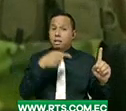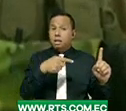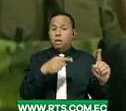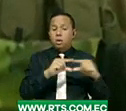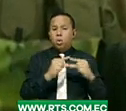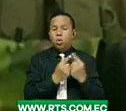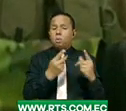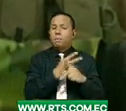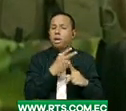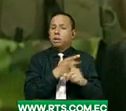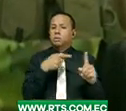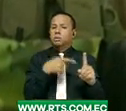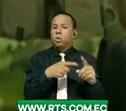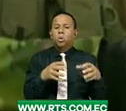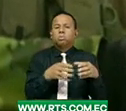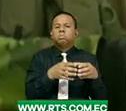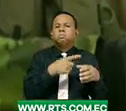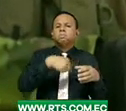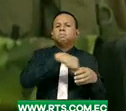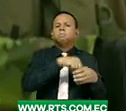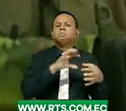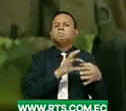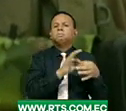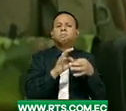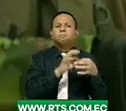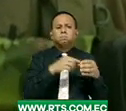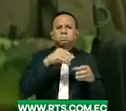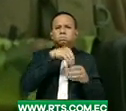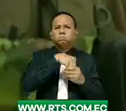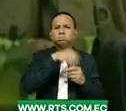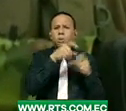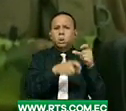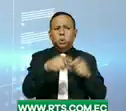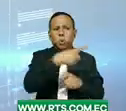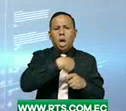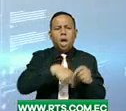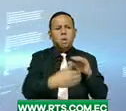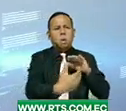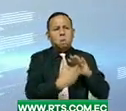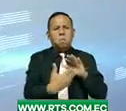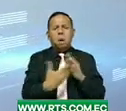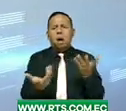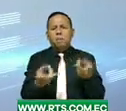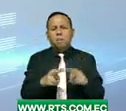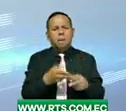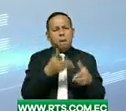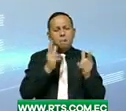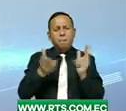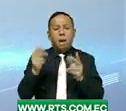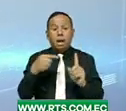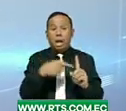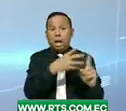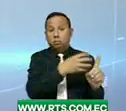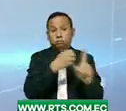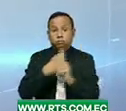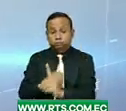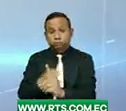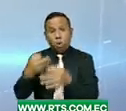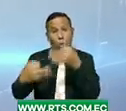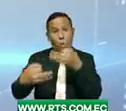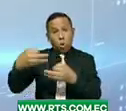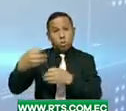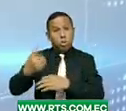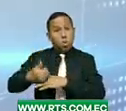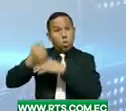local conformado por una posible banda de sicarios que atemoriza a San Lorenzo. Al sospechoso en la audiencia de formulación de cargos, el juez le dictó